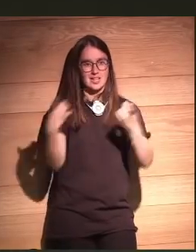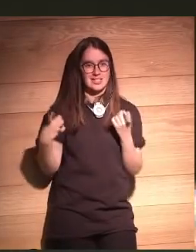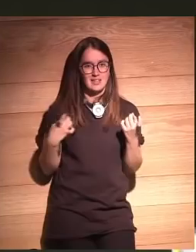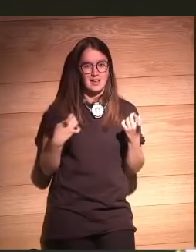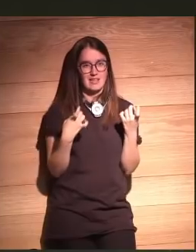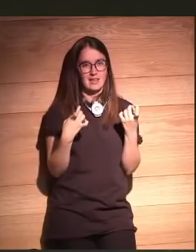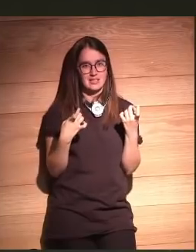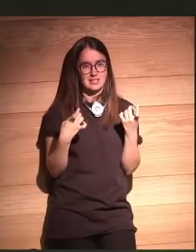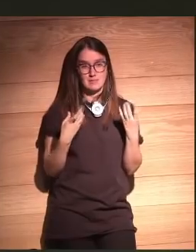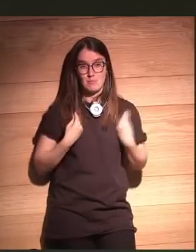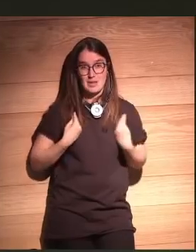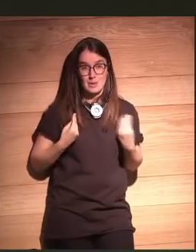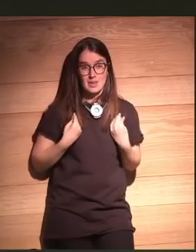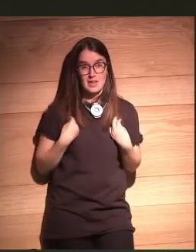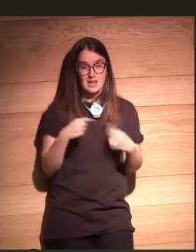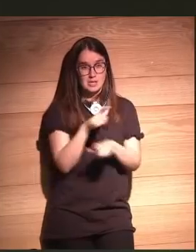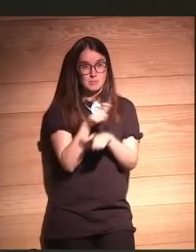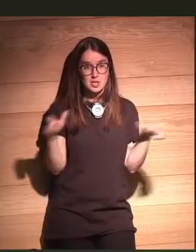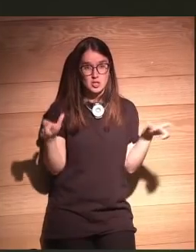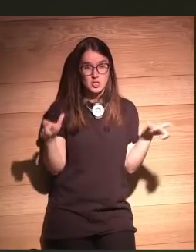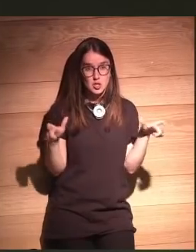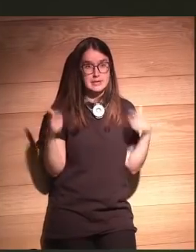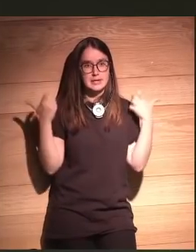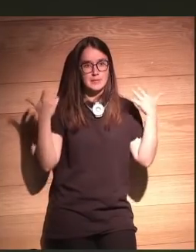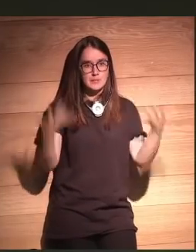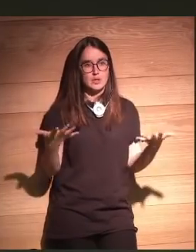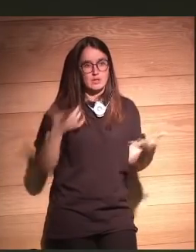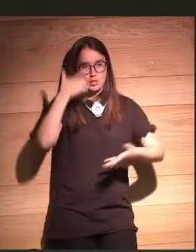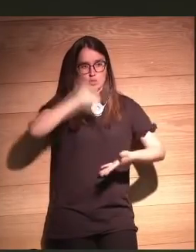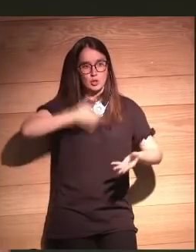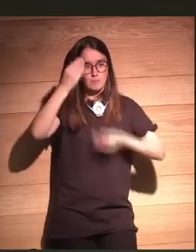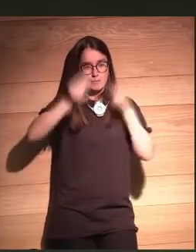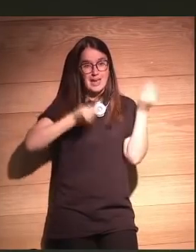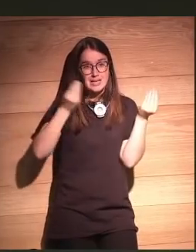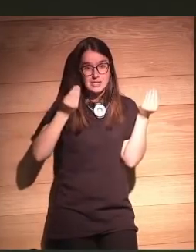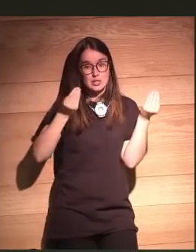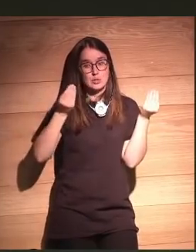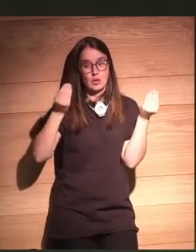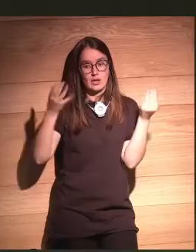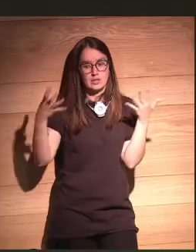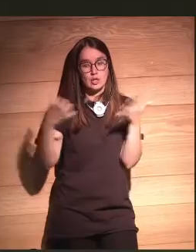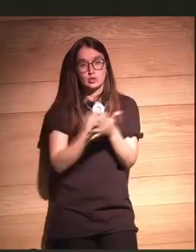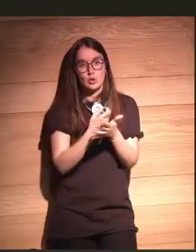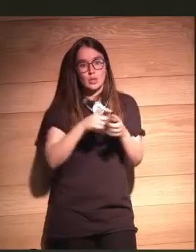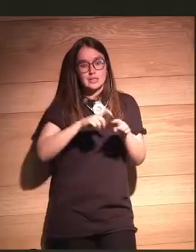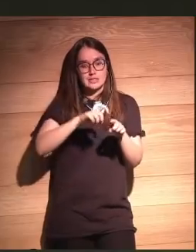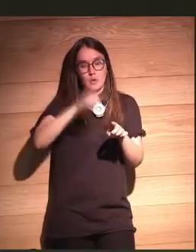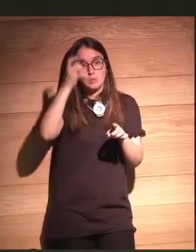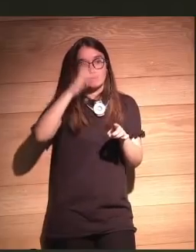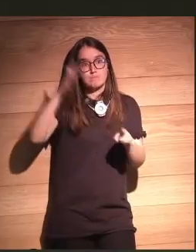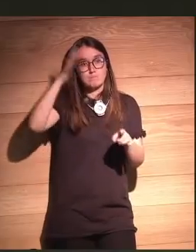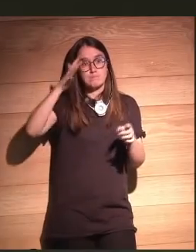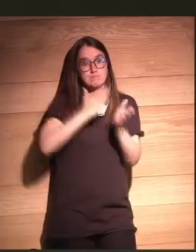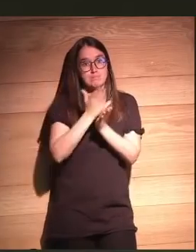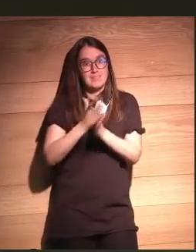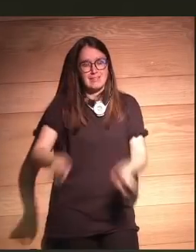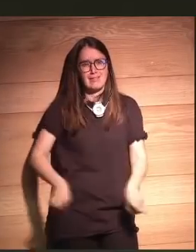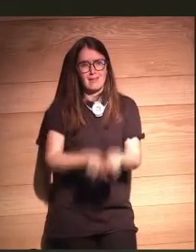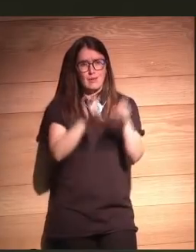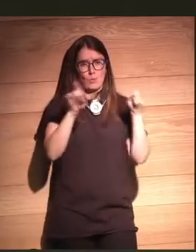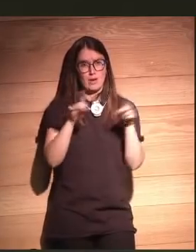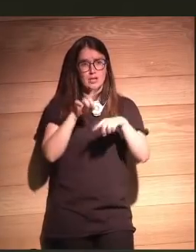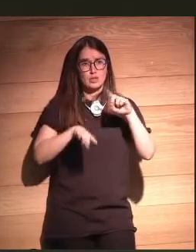necesidades reproductivas o vitales de la población. Entonces, yo creo que ante esos supuestos, ante todo tipo de supuesto así sociodemográfico, da igual,